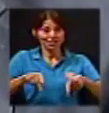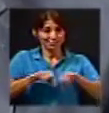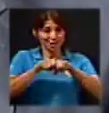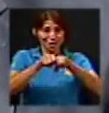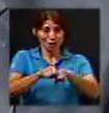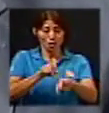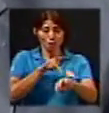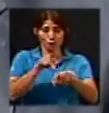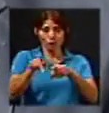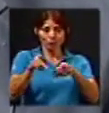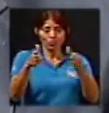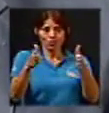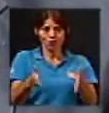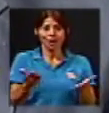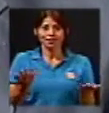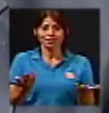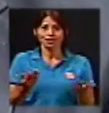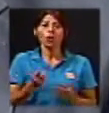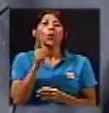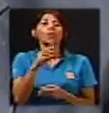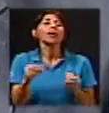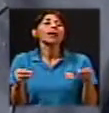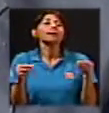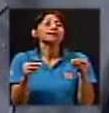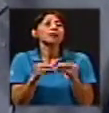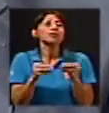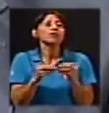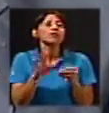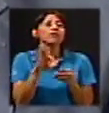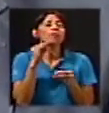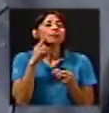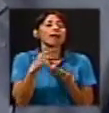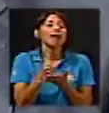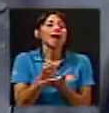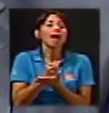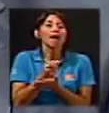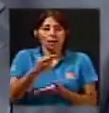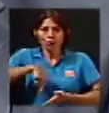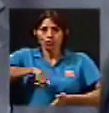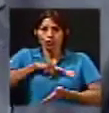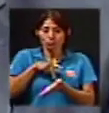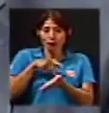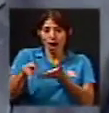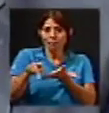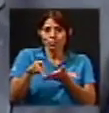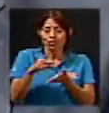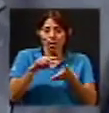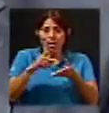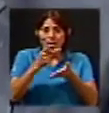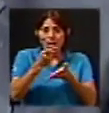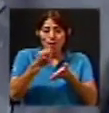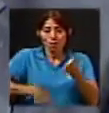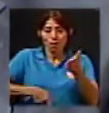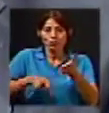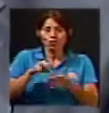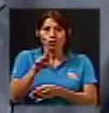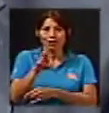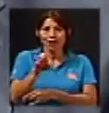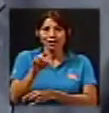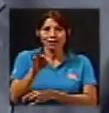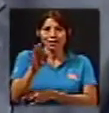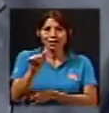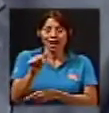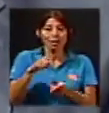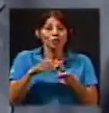graduados, una de las mayores fuentes es somos los impuestos que pagamos, impuestos sobre la renta, de tal manera que es la mejor inversión que puede hacer